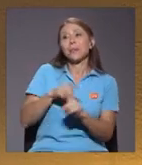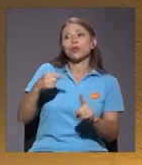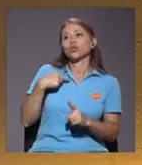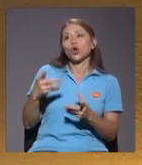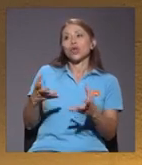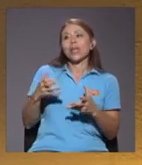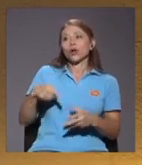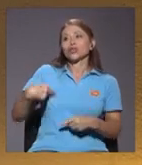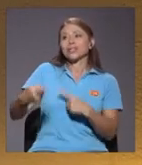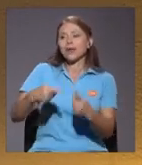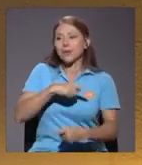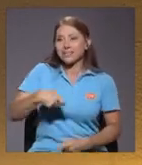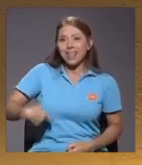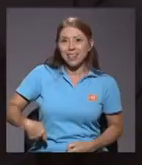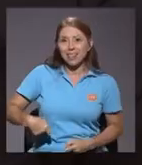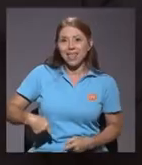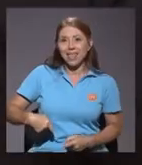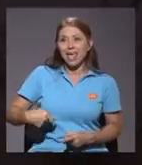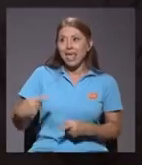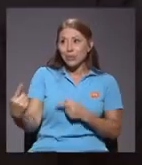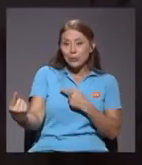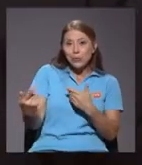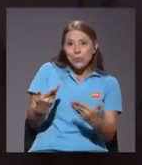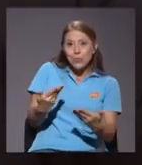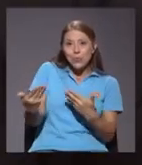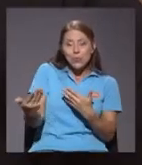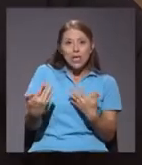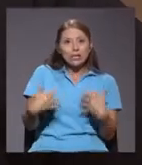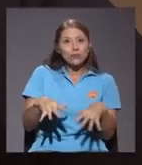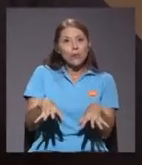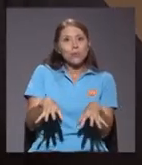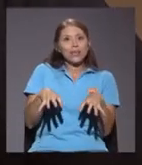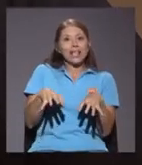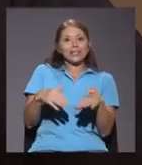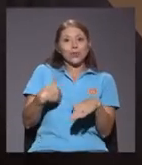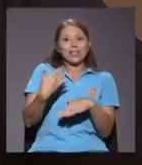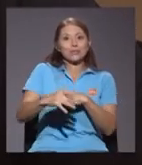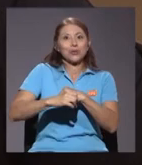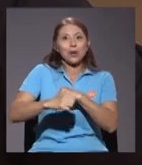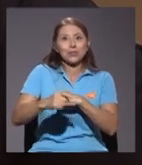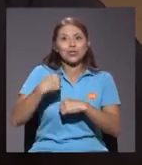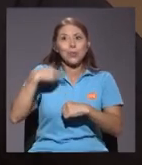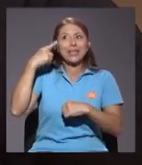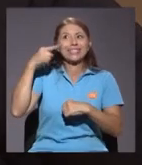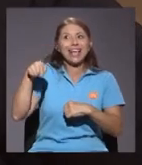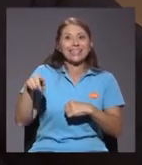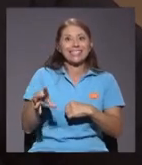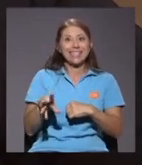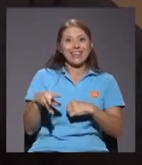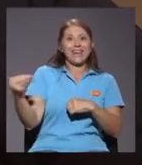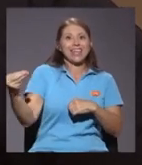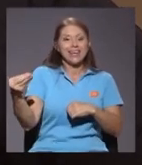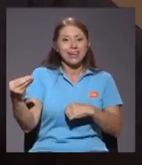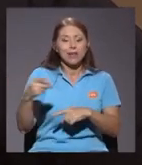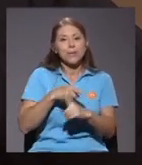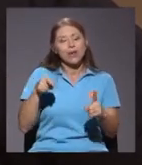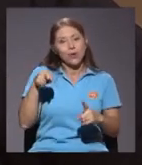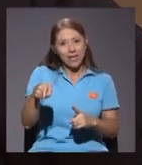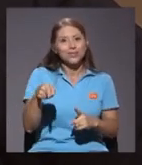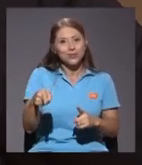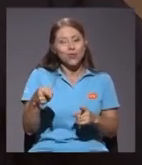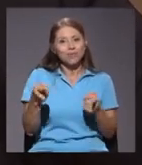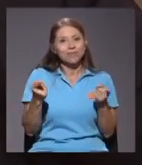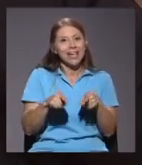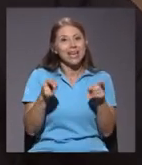presidente en ese intercambio eso fue muy tenso además venir una pausa comercial y se va a levantar eso ahí este eso eso